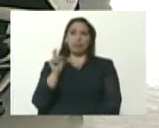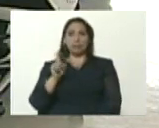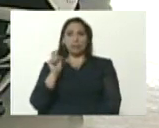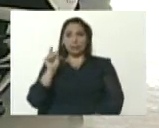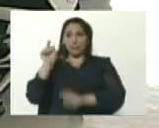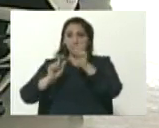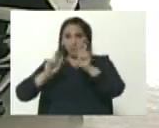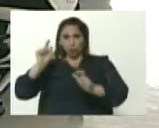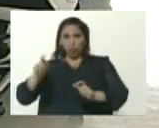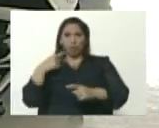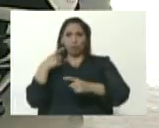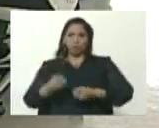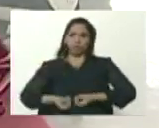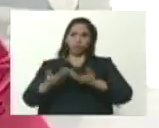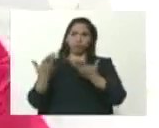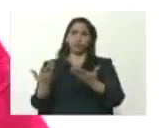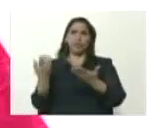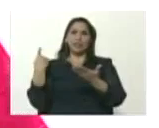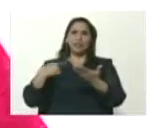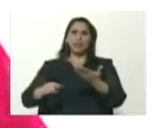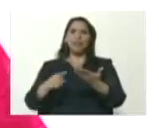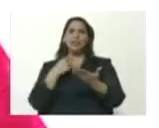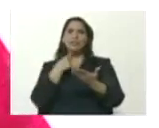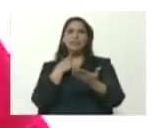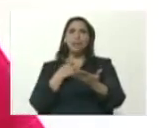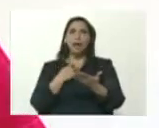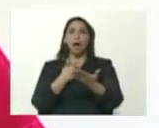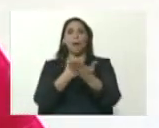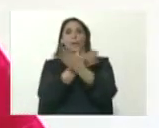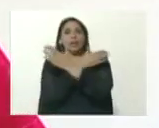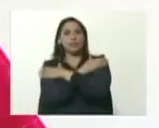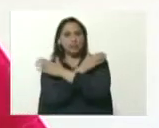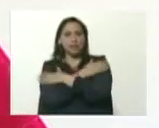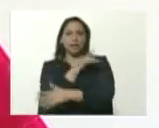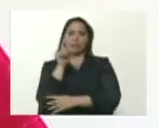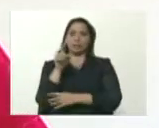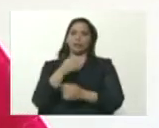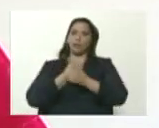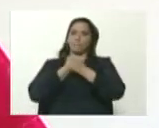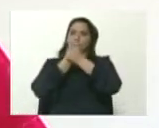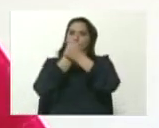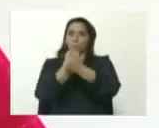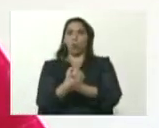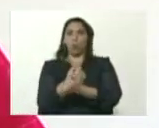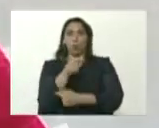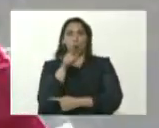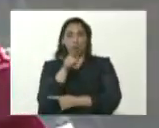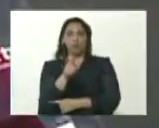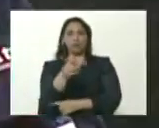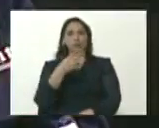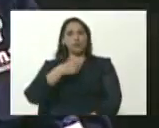darle al que tiene sed, abrazar al que necesita amor. Ese es